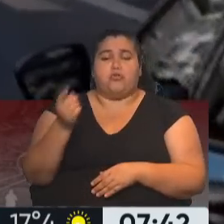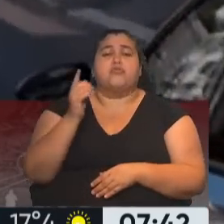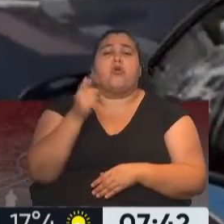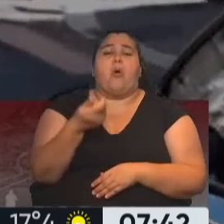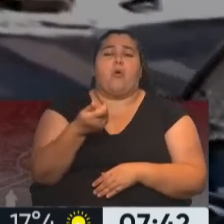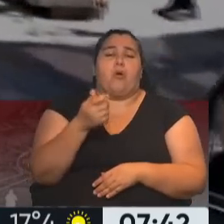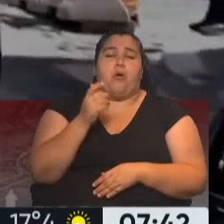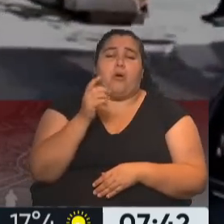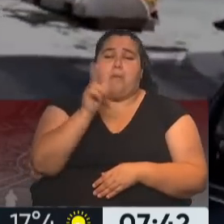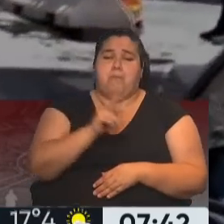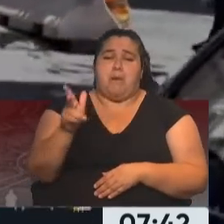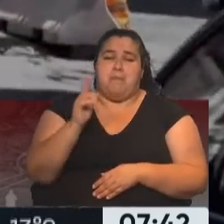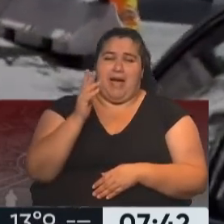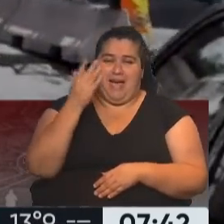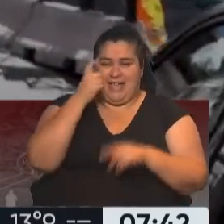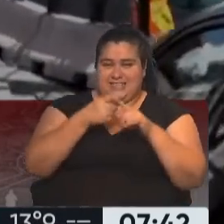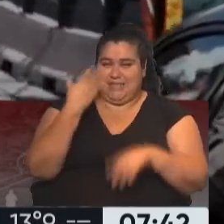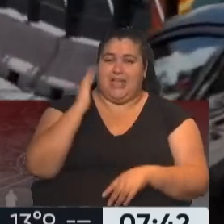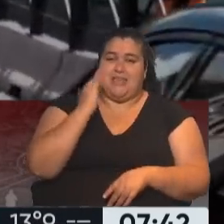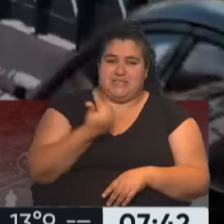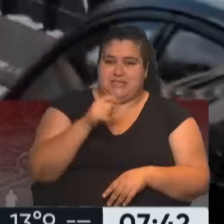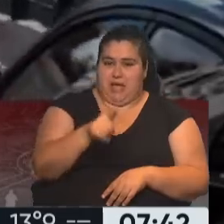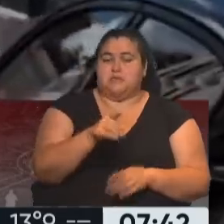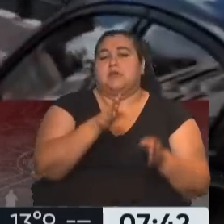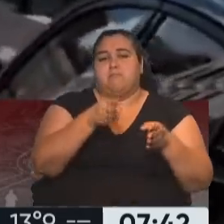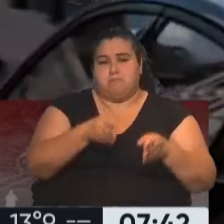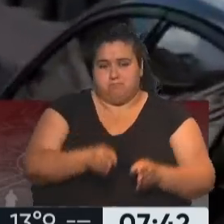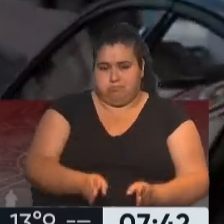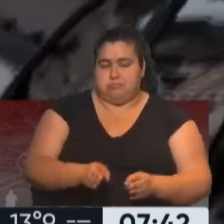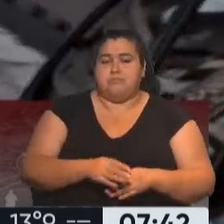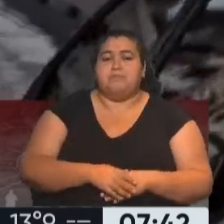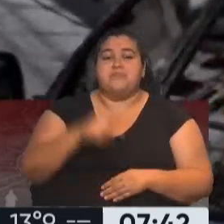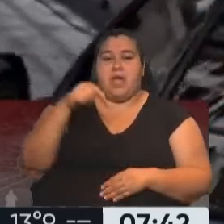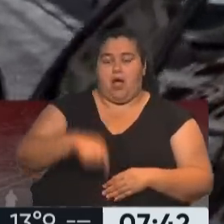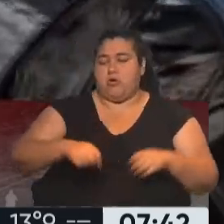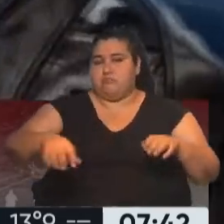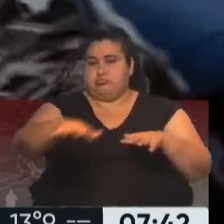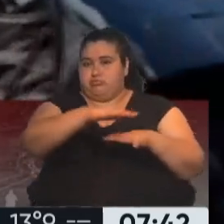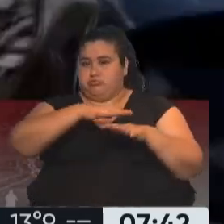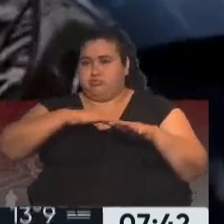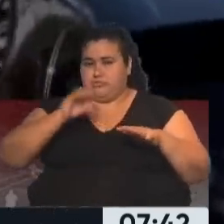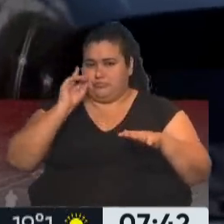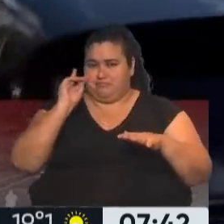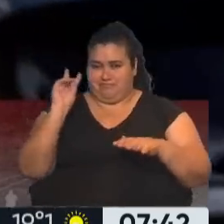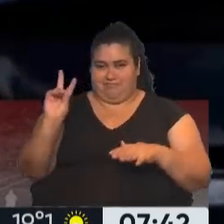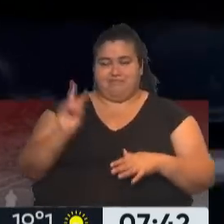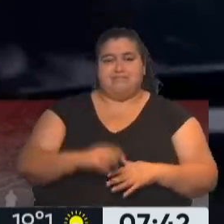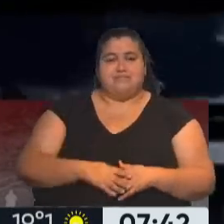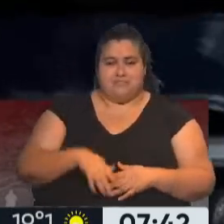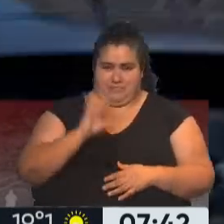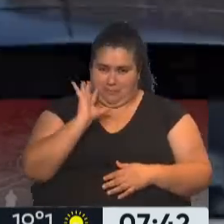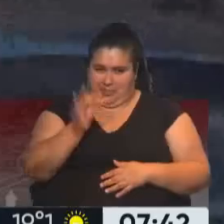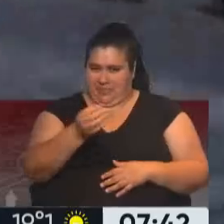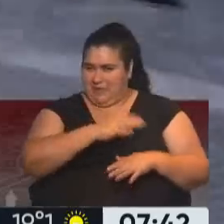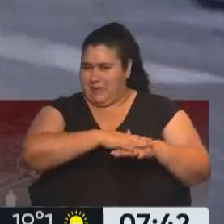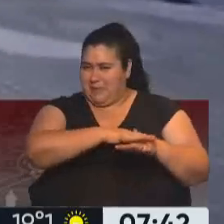tierra. Ahí está. Fíjate, ya estamos llegando al sector más populoso, ¿no? Claro, tal cual. Se nota, mirá la cantidad de